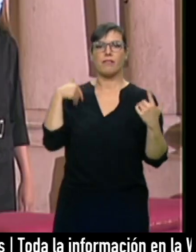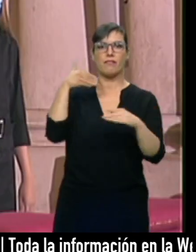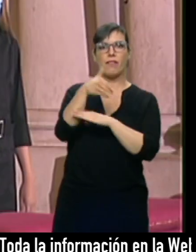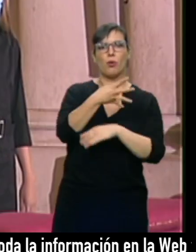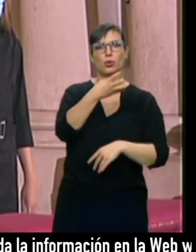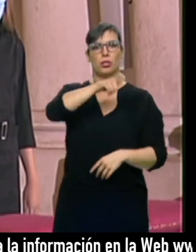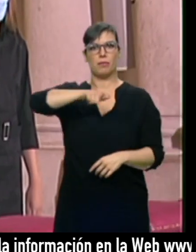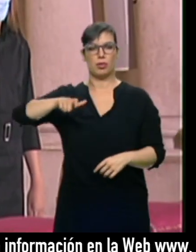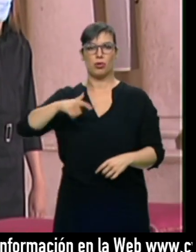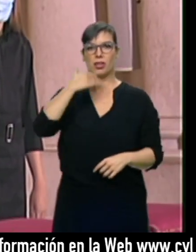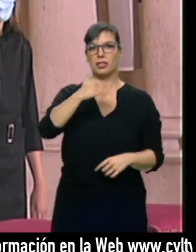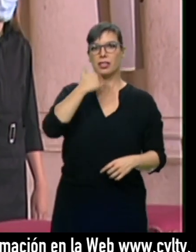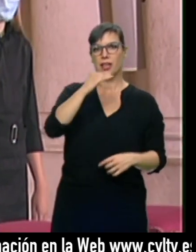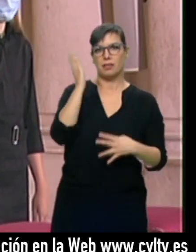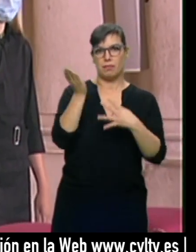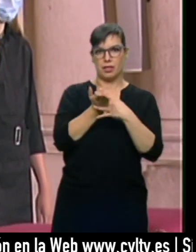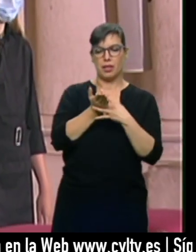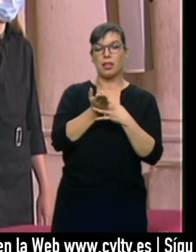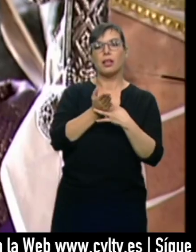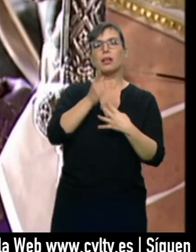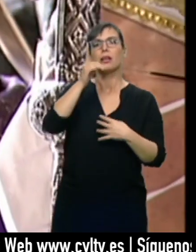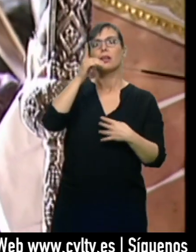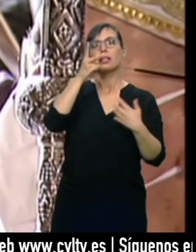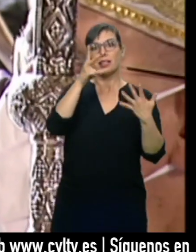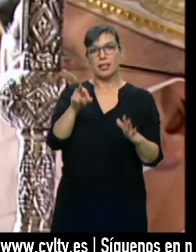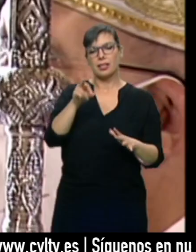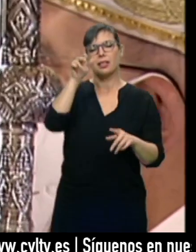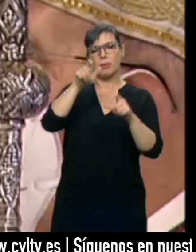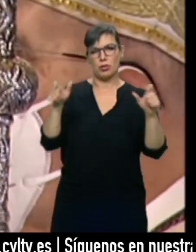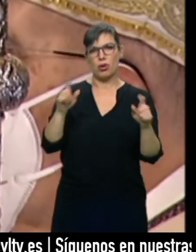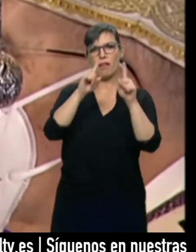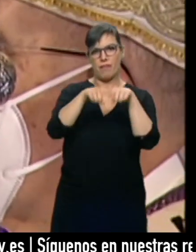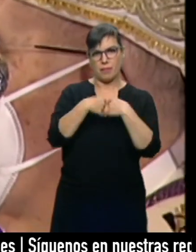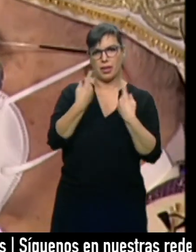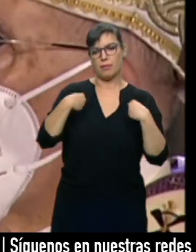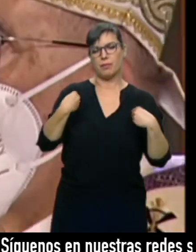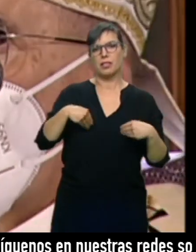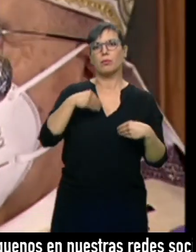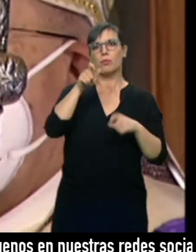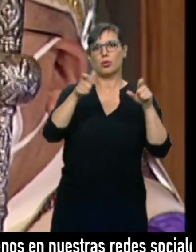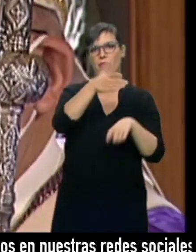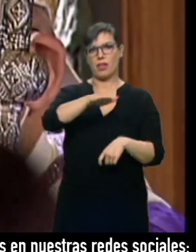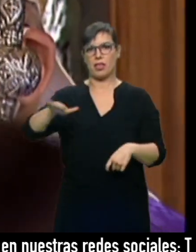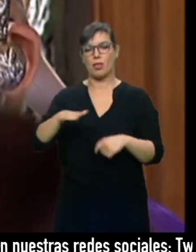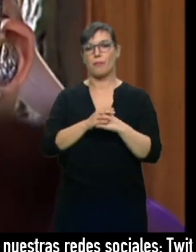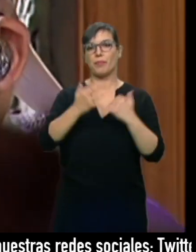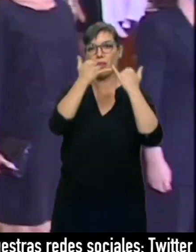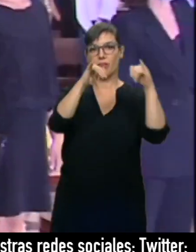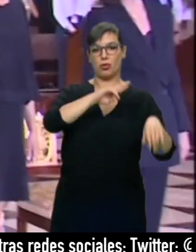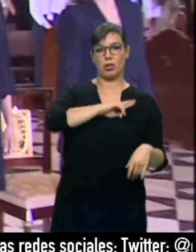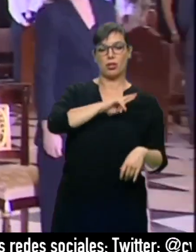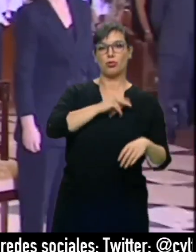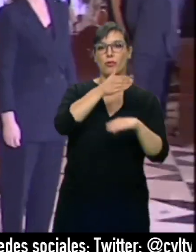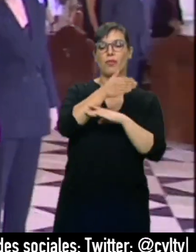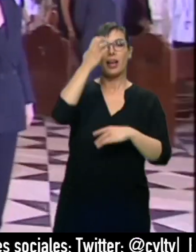400 personas, casi la mitad del aforo, entre ellas 70 familiares de las víctimas. Al evento religioso, además de los reyes y